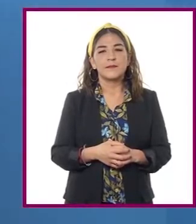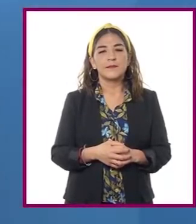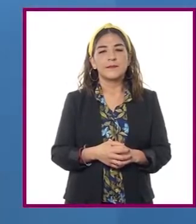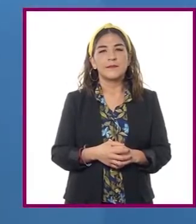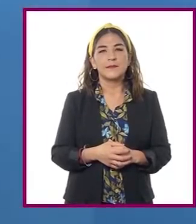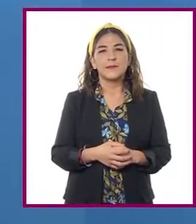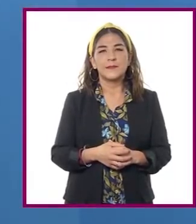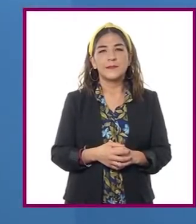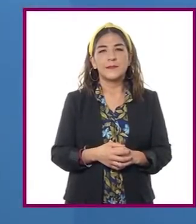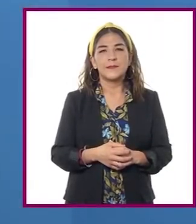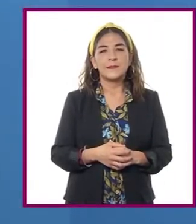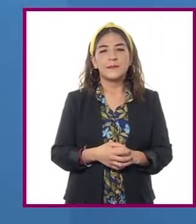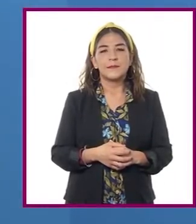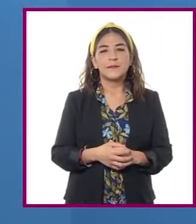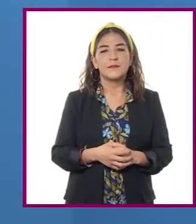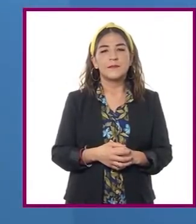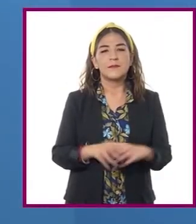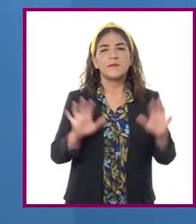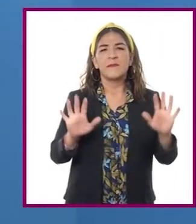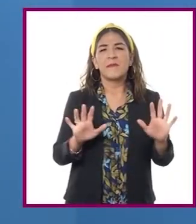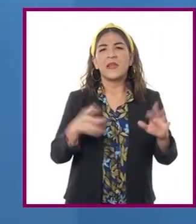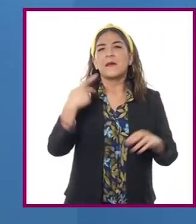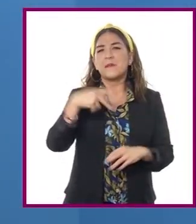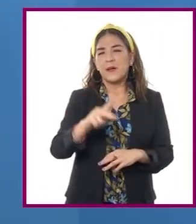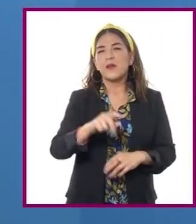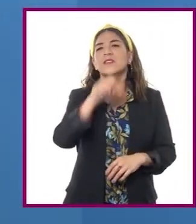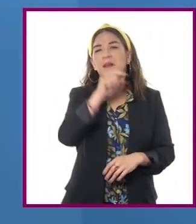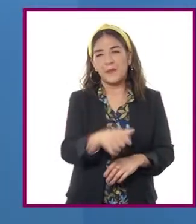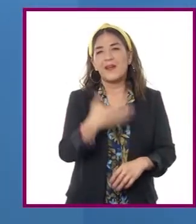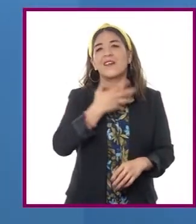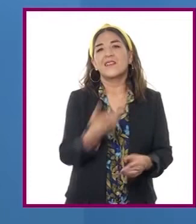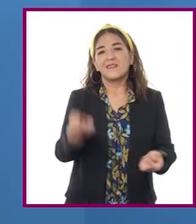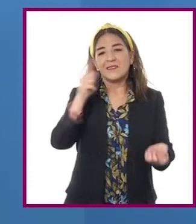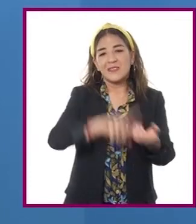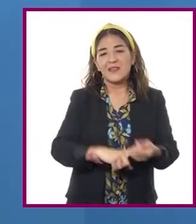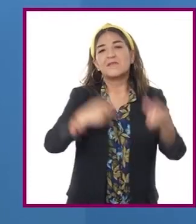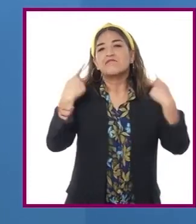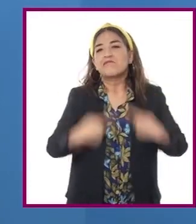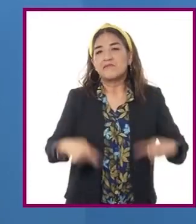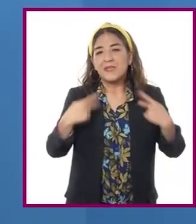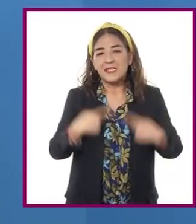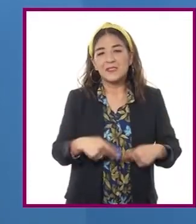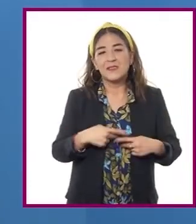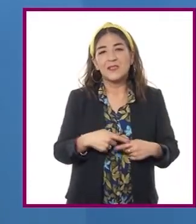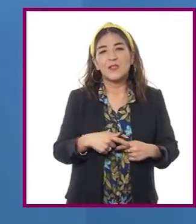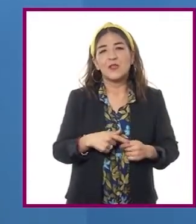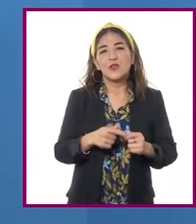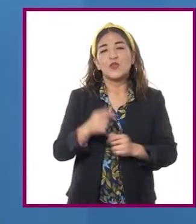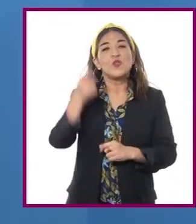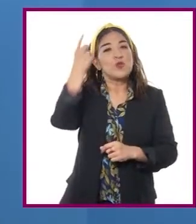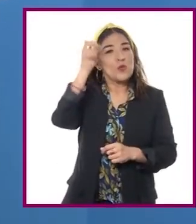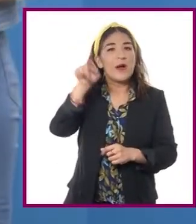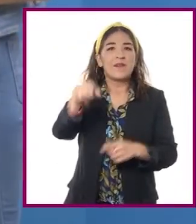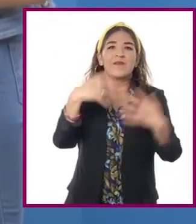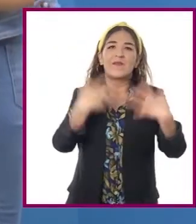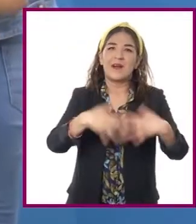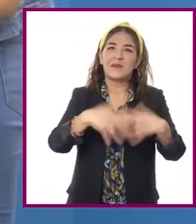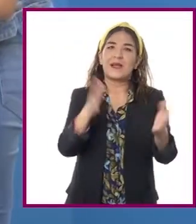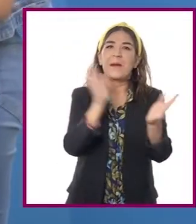Sí. Pero de alguna forma también están presentes las personas dueñas de la fábrica de